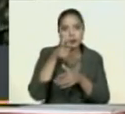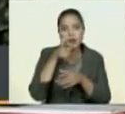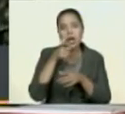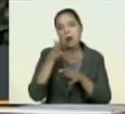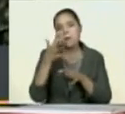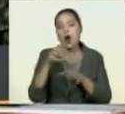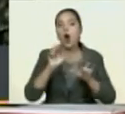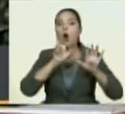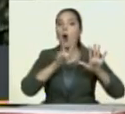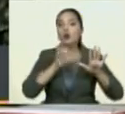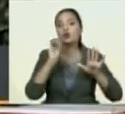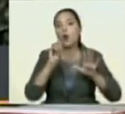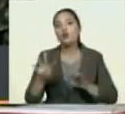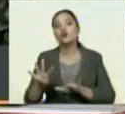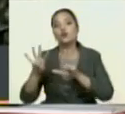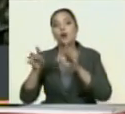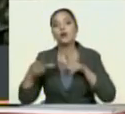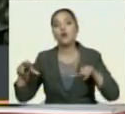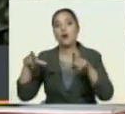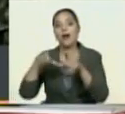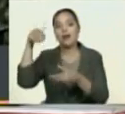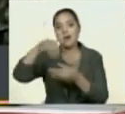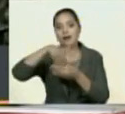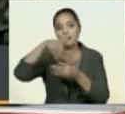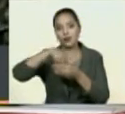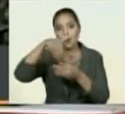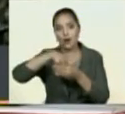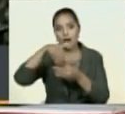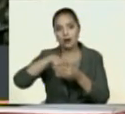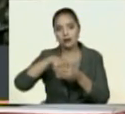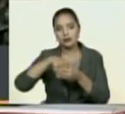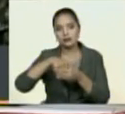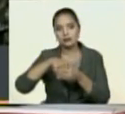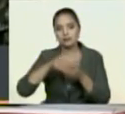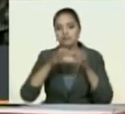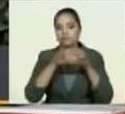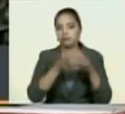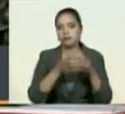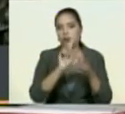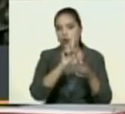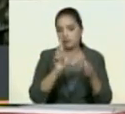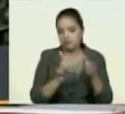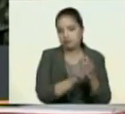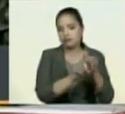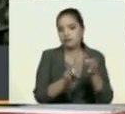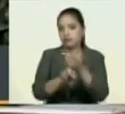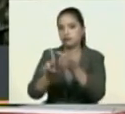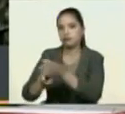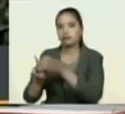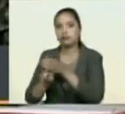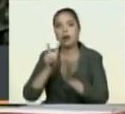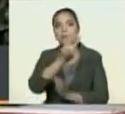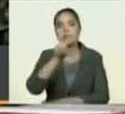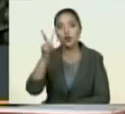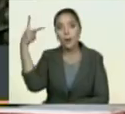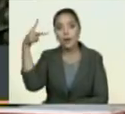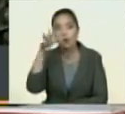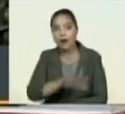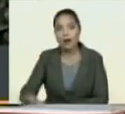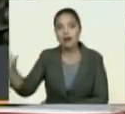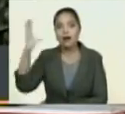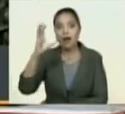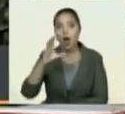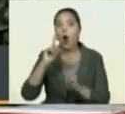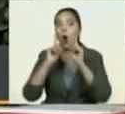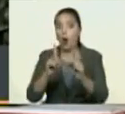entre 8 y 9 centros electorales por cuadrante. lo cual las 22 parroquias de Caracas va a tener 11